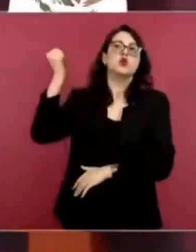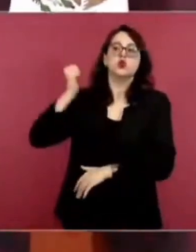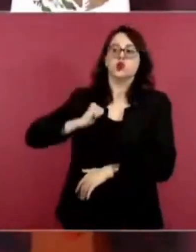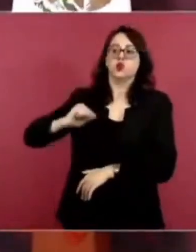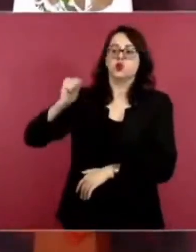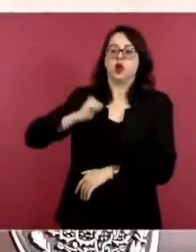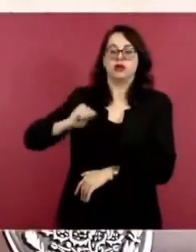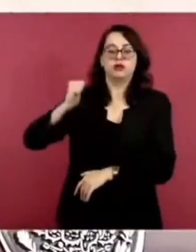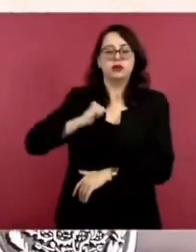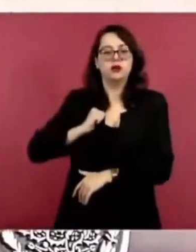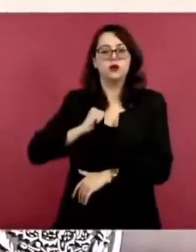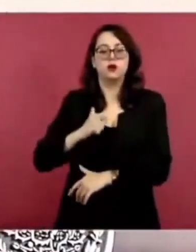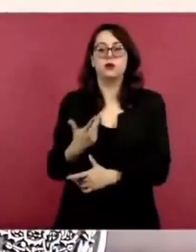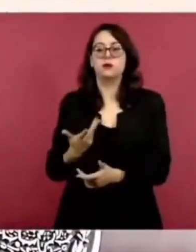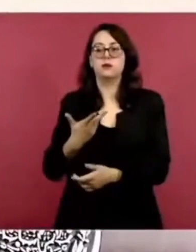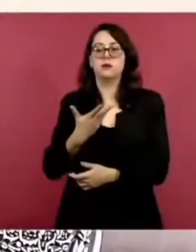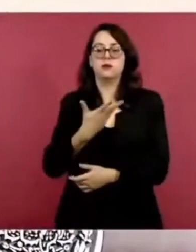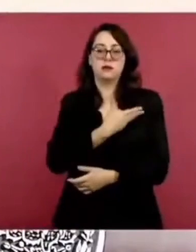PRI-PAN.